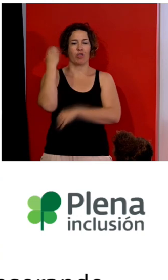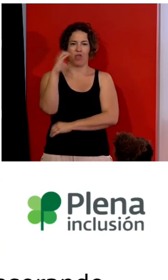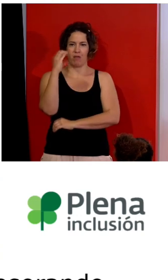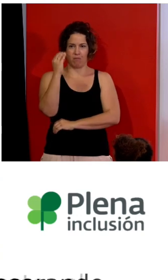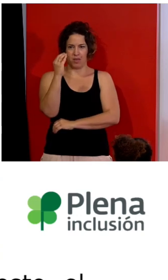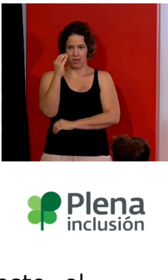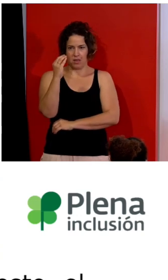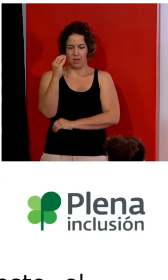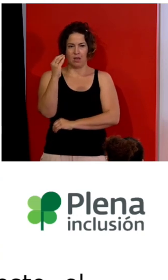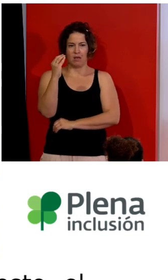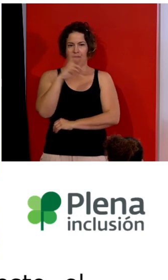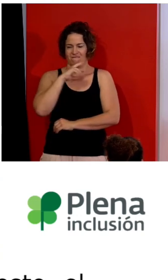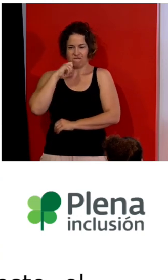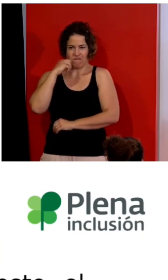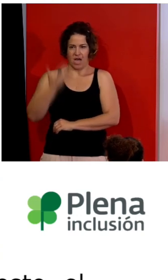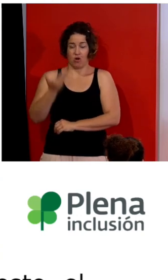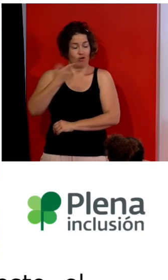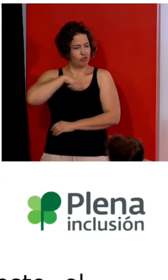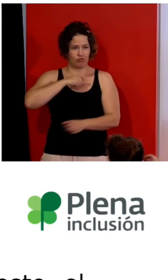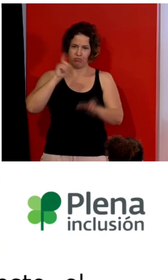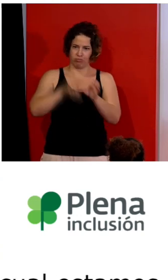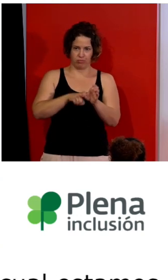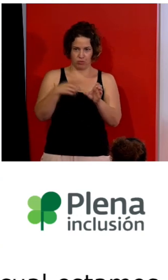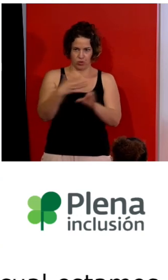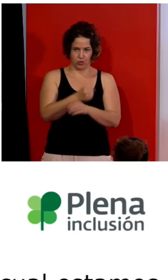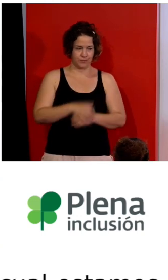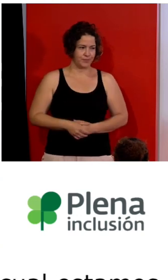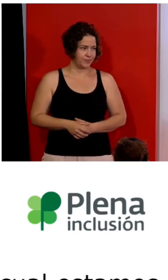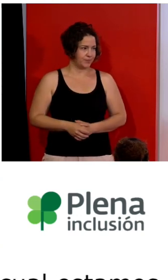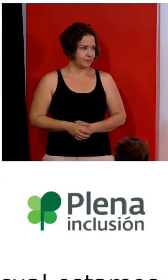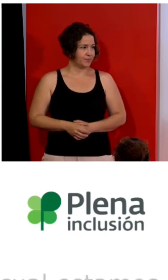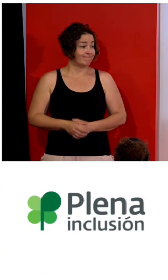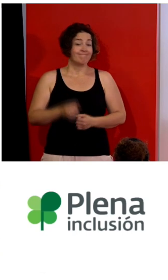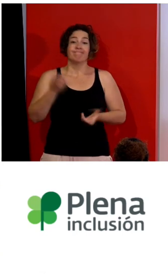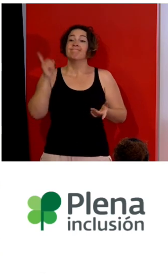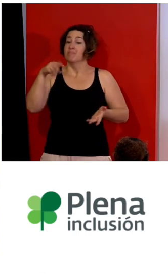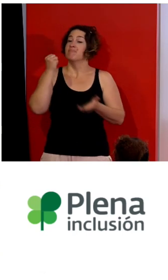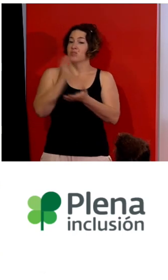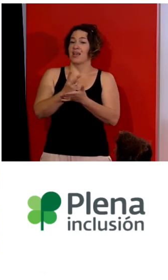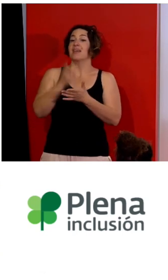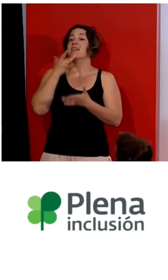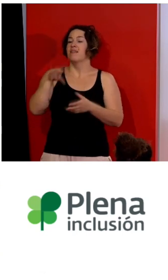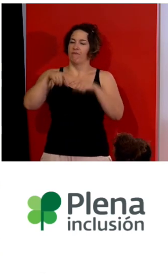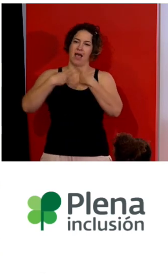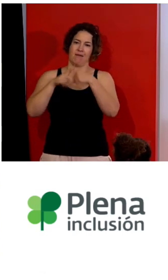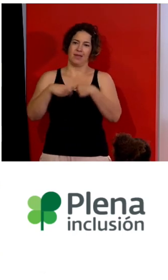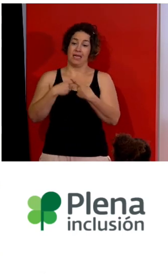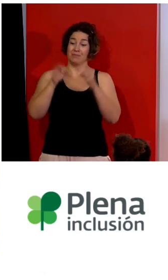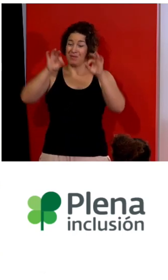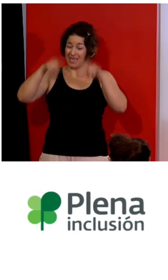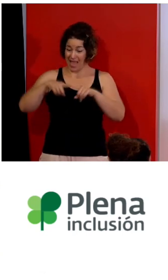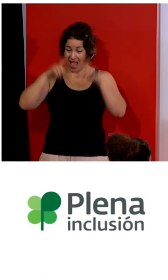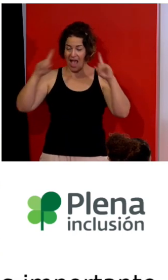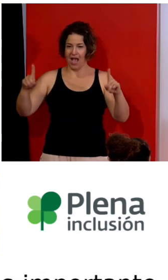cual estamos todos inmersos. La apuesta de las familias también es importante, sobre todo en este año que